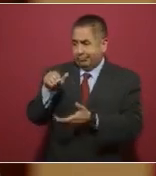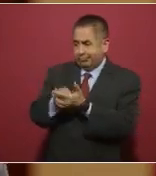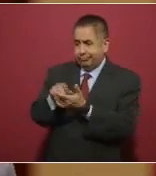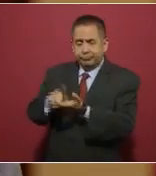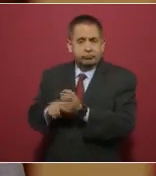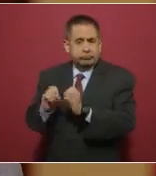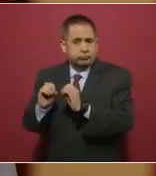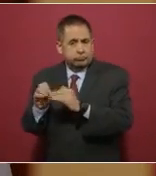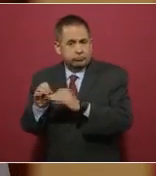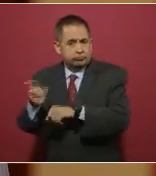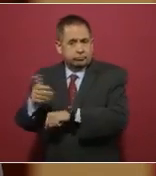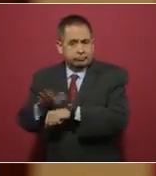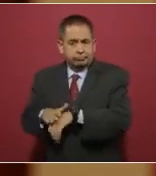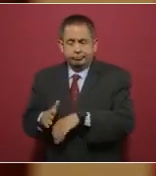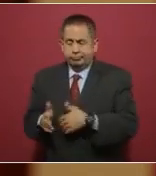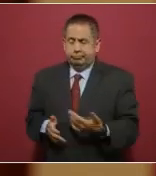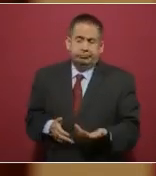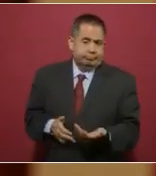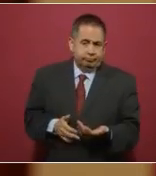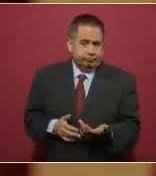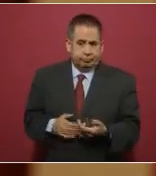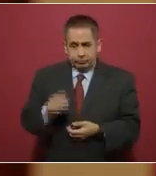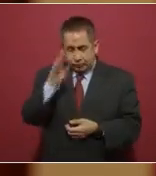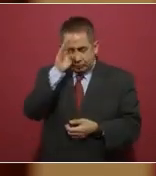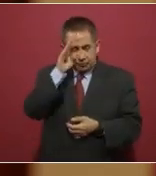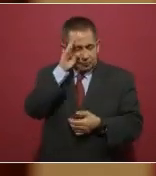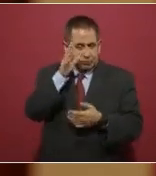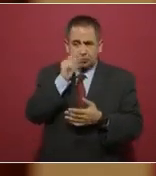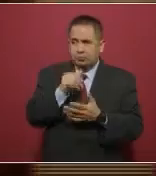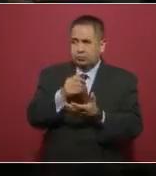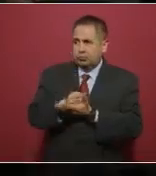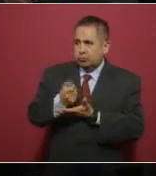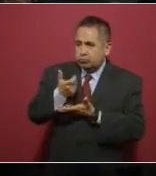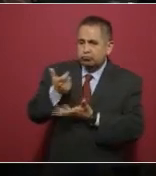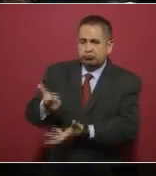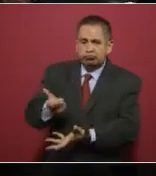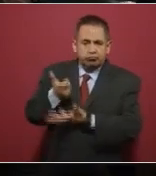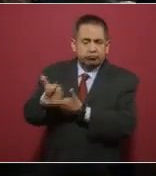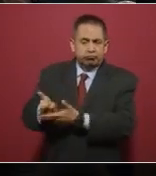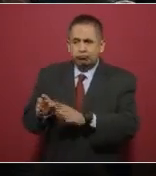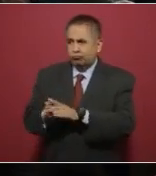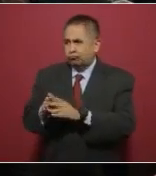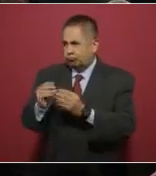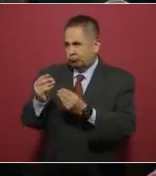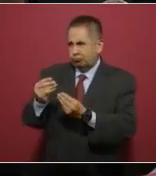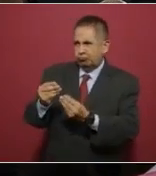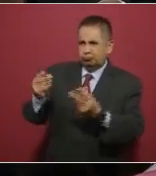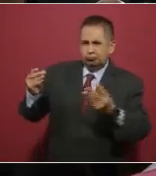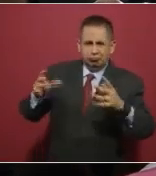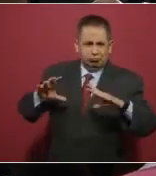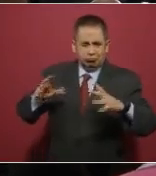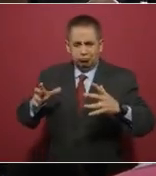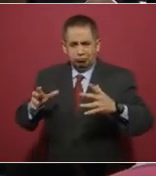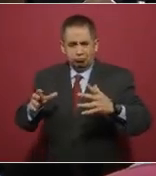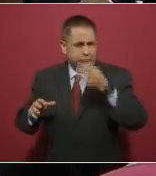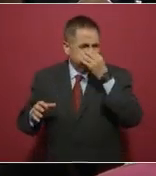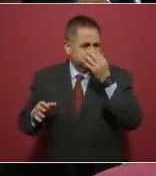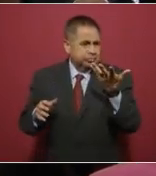Ya solo en lo cuantitativo resultaba insuficiente para atender